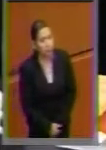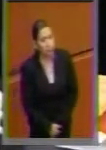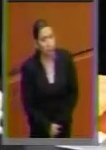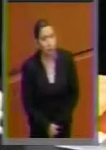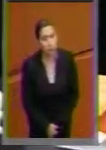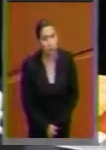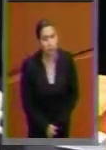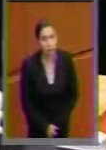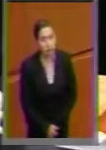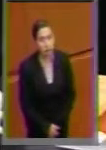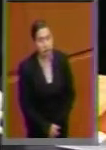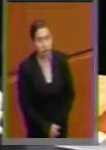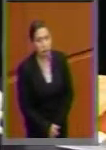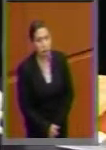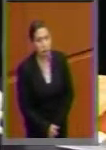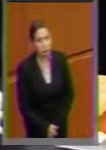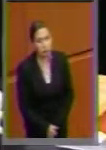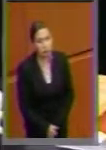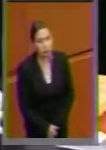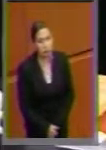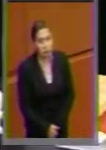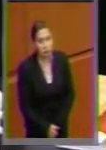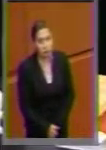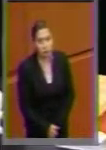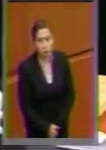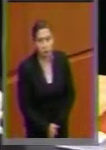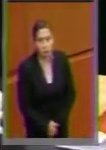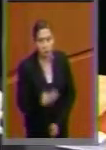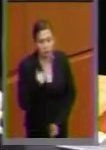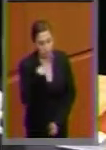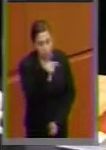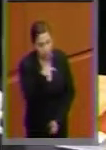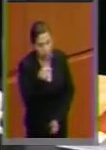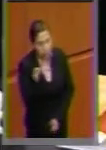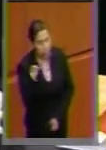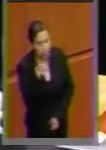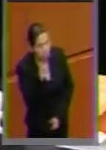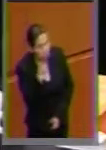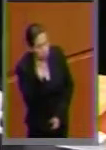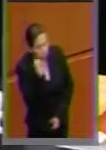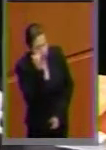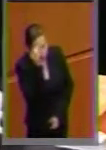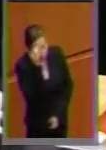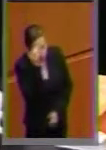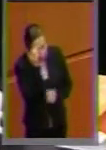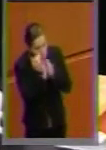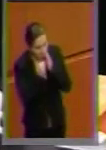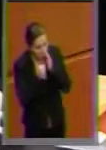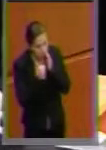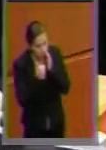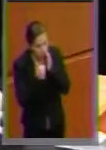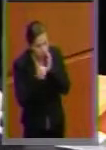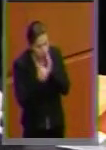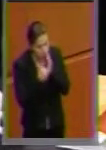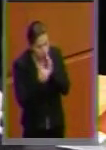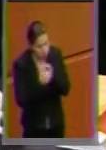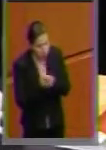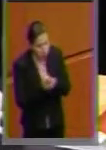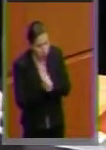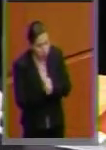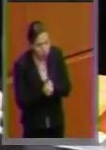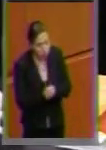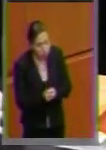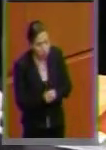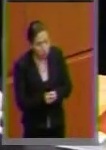para que el juez de control está en posibilidad de conceder fallas alternas como la suspensión condicional del